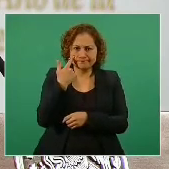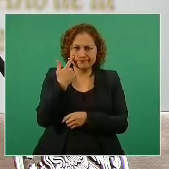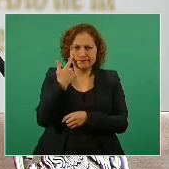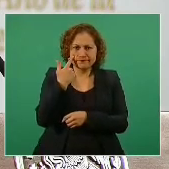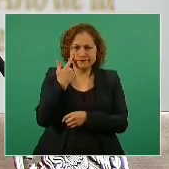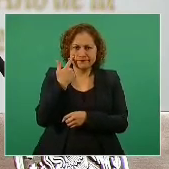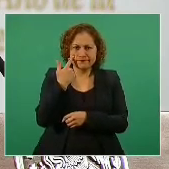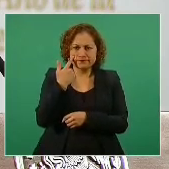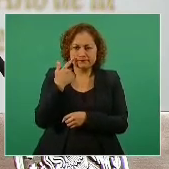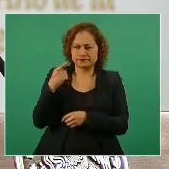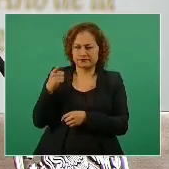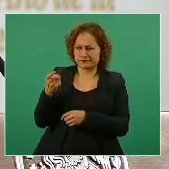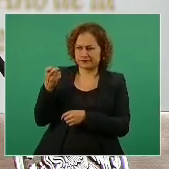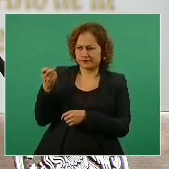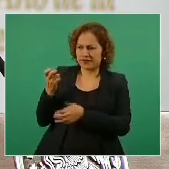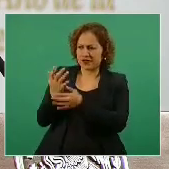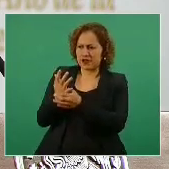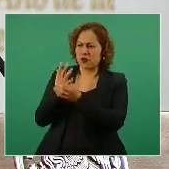por no comprobar